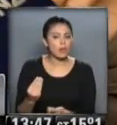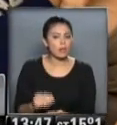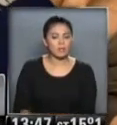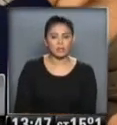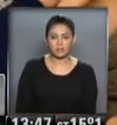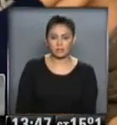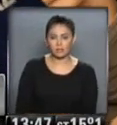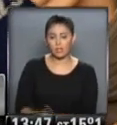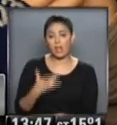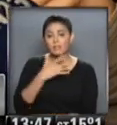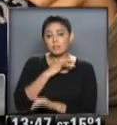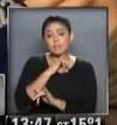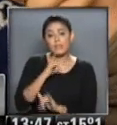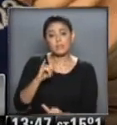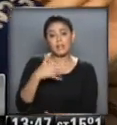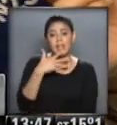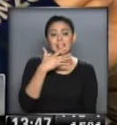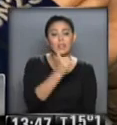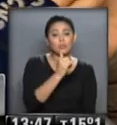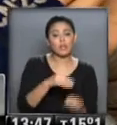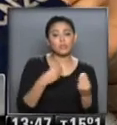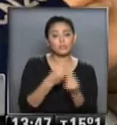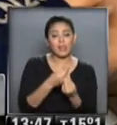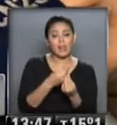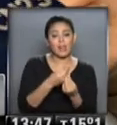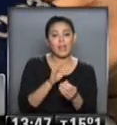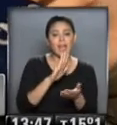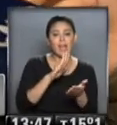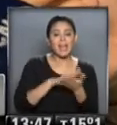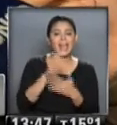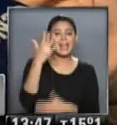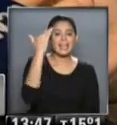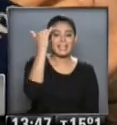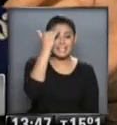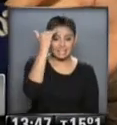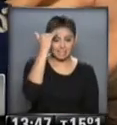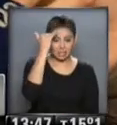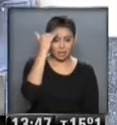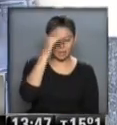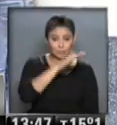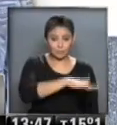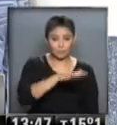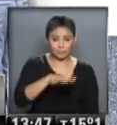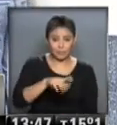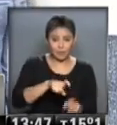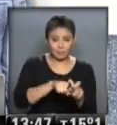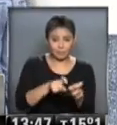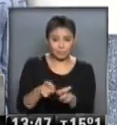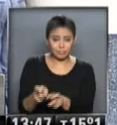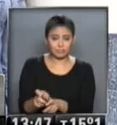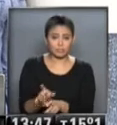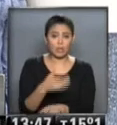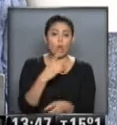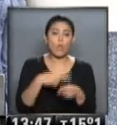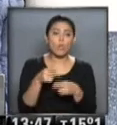se se cuenta que denuncias hay quien se cansó 15 casos de desgarros no sabemos los nombres de los chicos